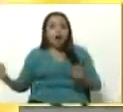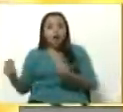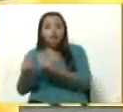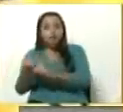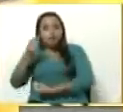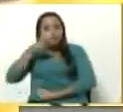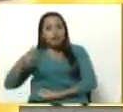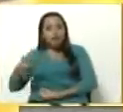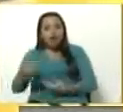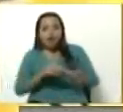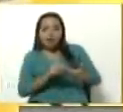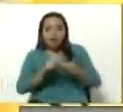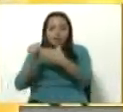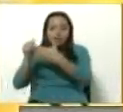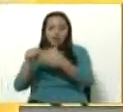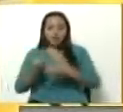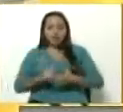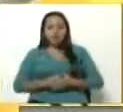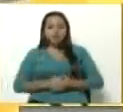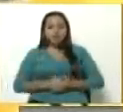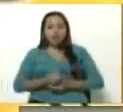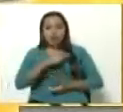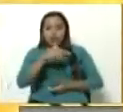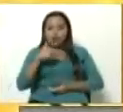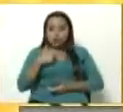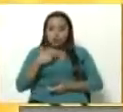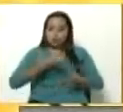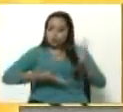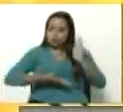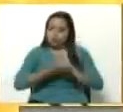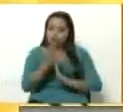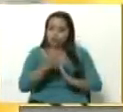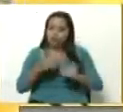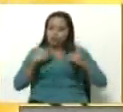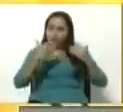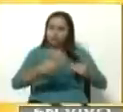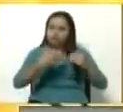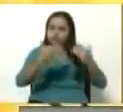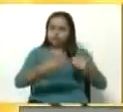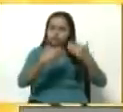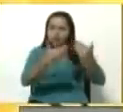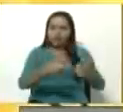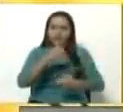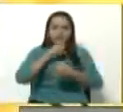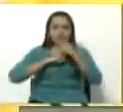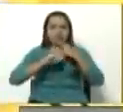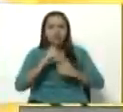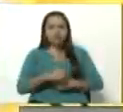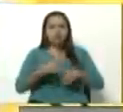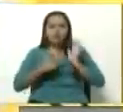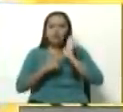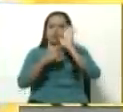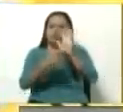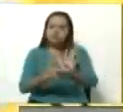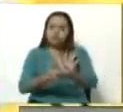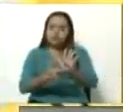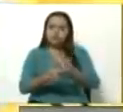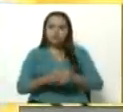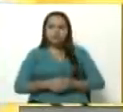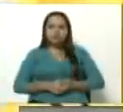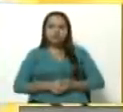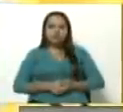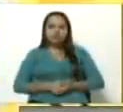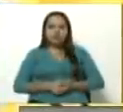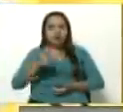pueblo, a los líderes, nosotros fuimos transitando esta circunstancia y le demostramos no